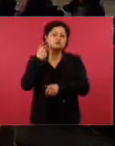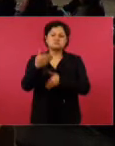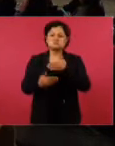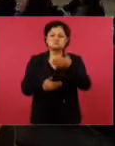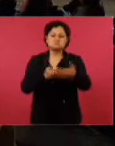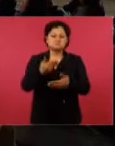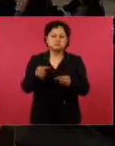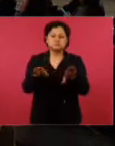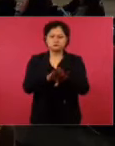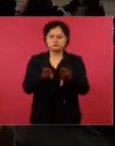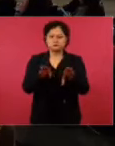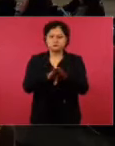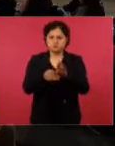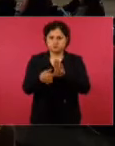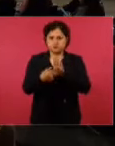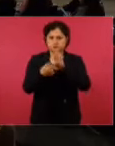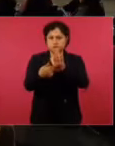Pero es importante.